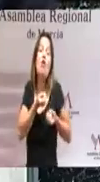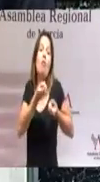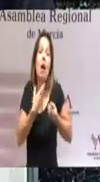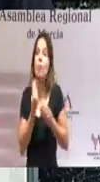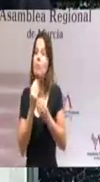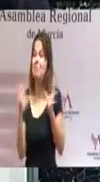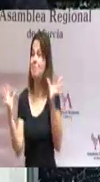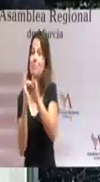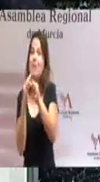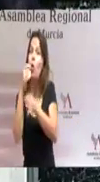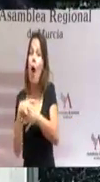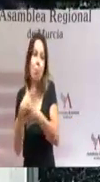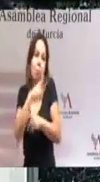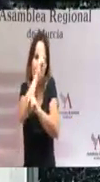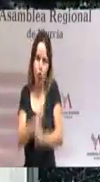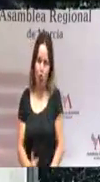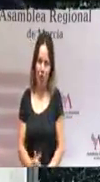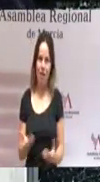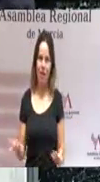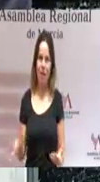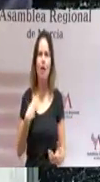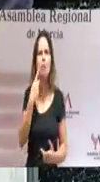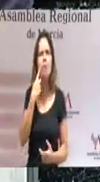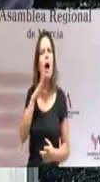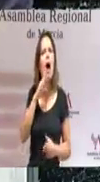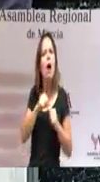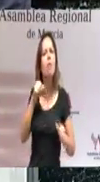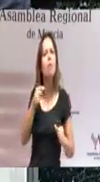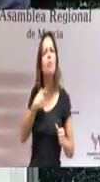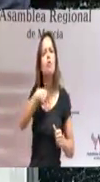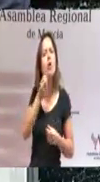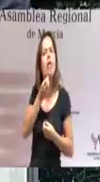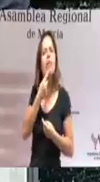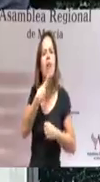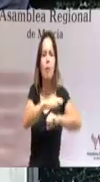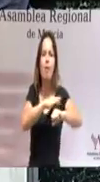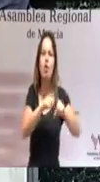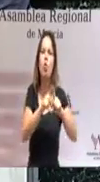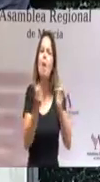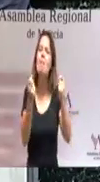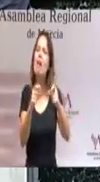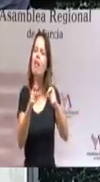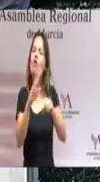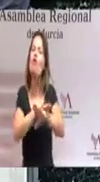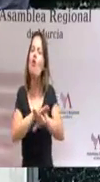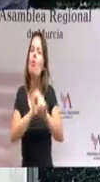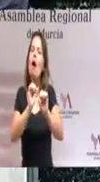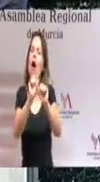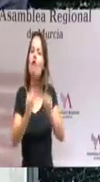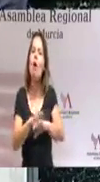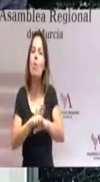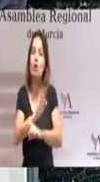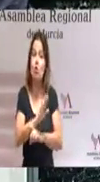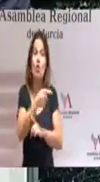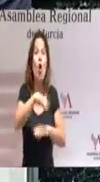referir. Fíjese, decíamos en nuestra intervención que el Mar Menor es una metáfora de su forma de gobierno y ustedes